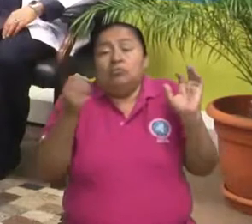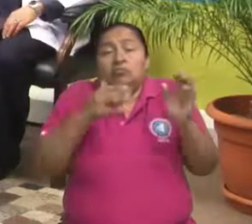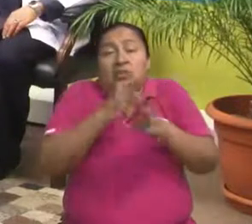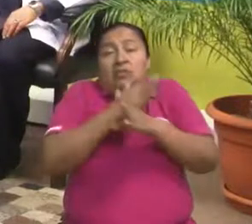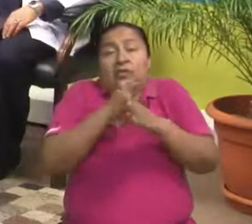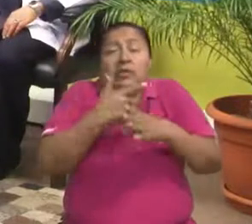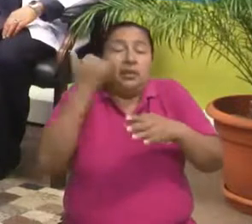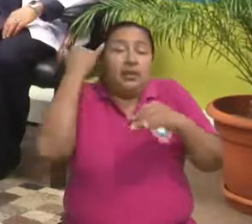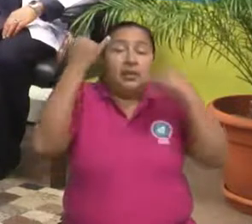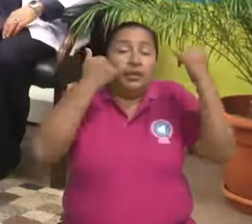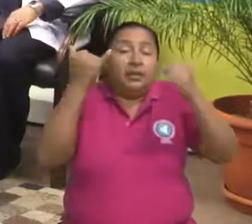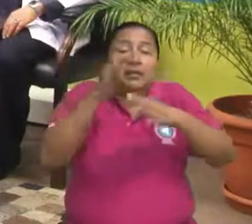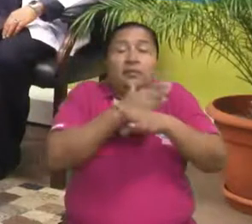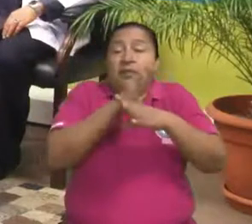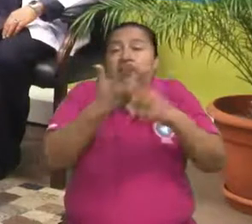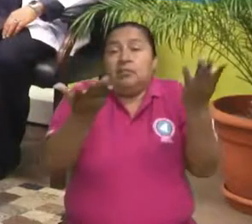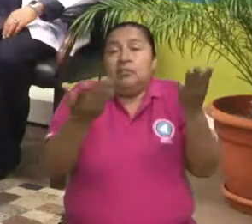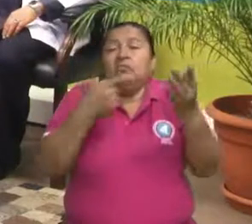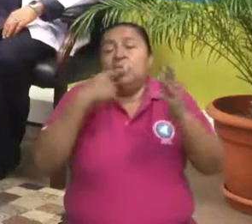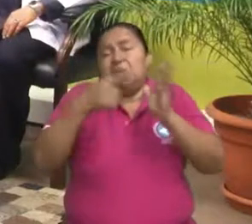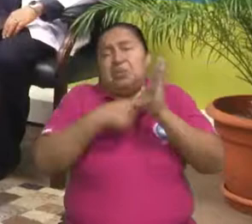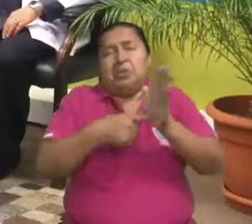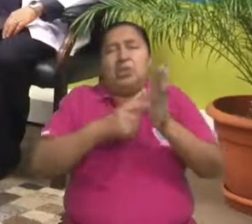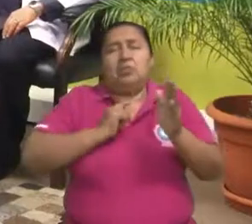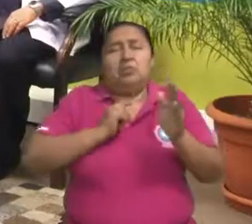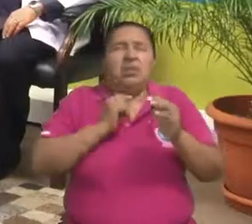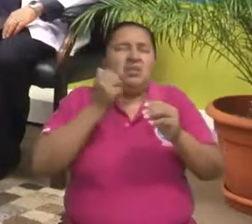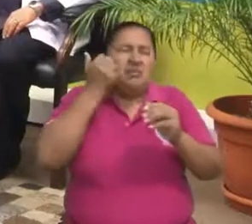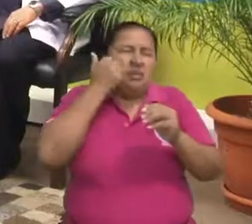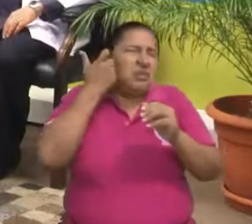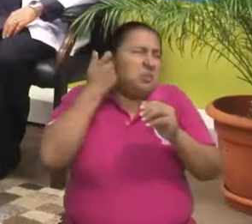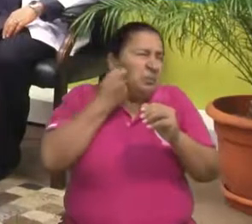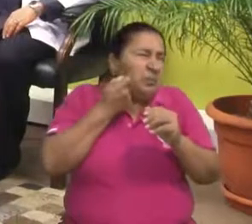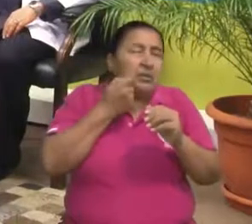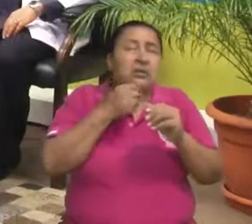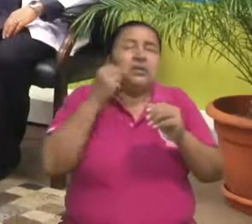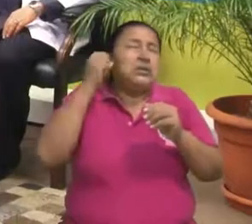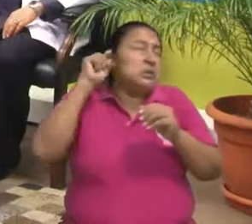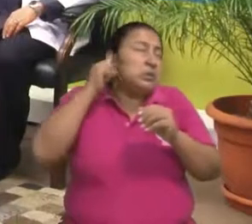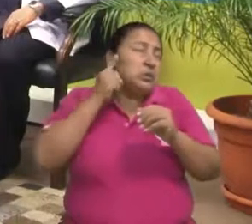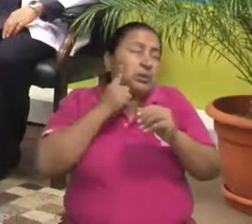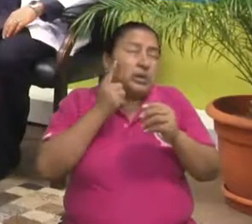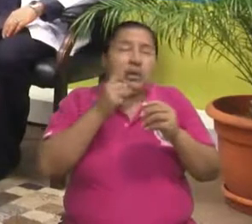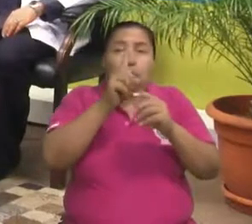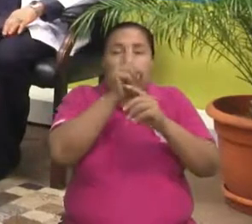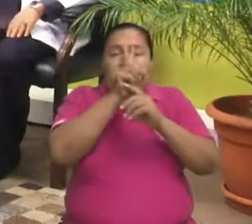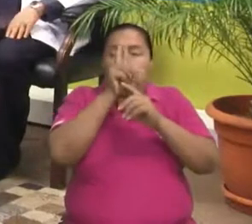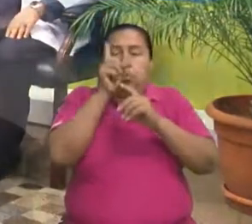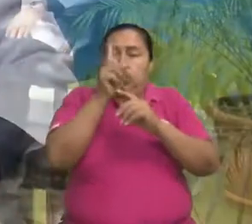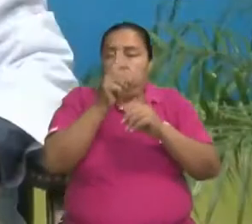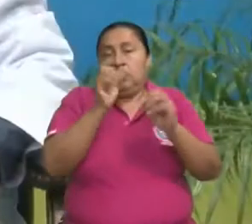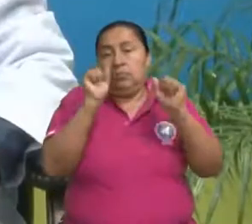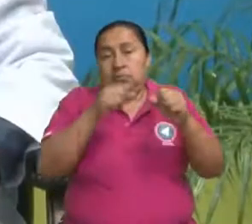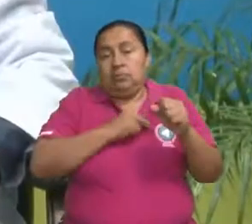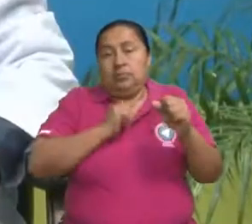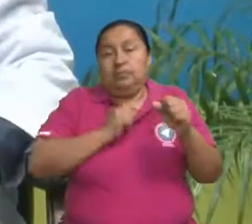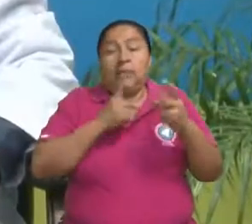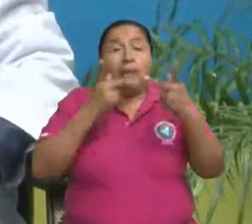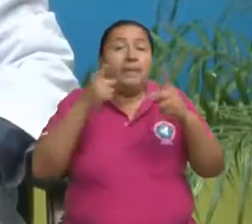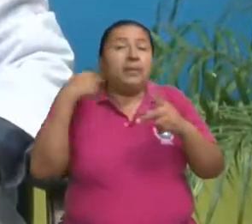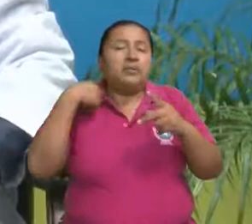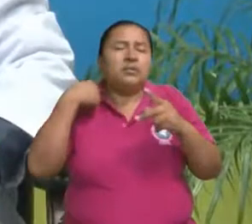diferentes patologías, ¿verdad? Por ejemplo, estamos hablando de infecciones, de sordera, de vértigo, pero